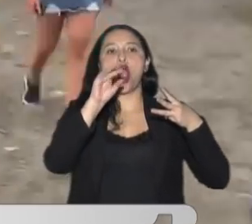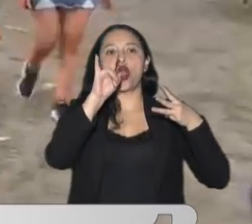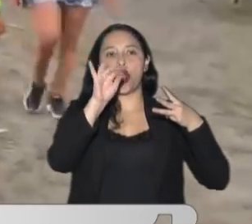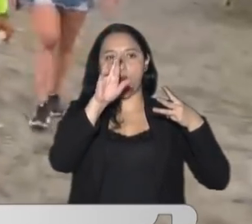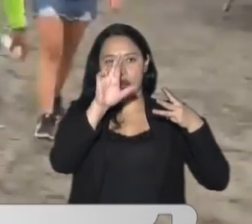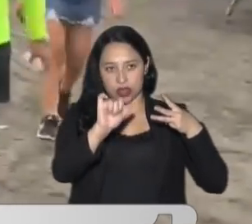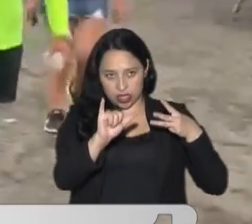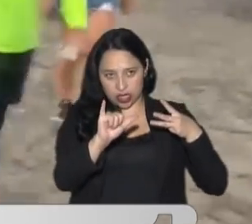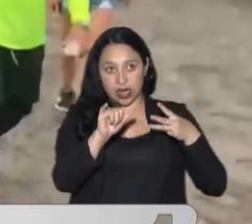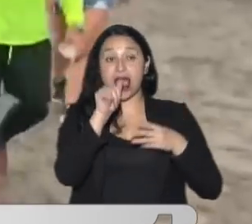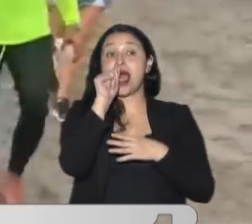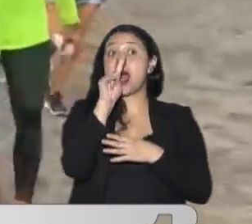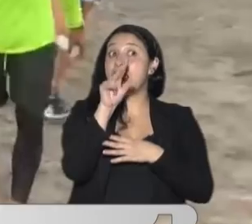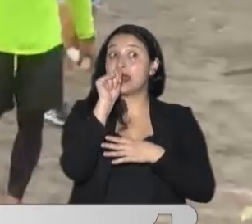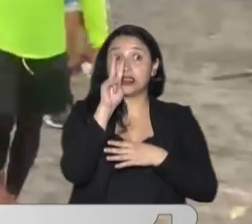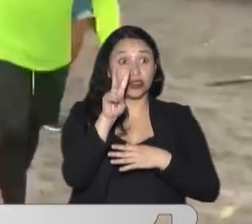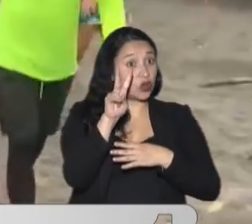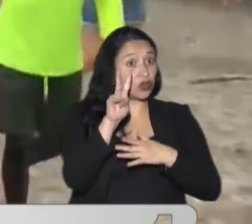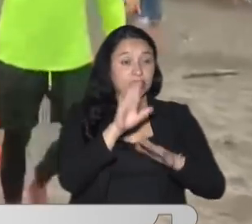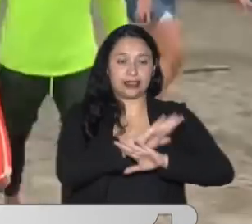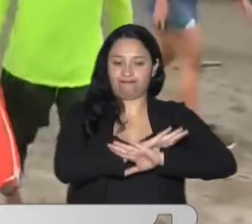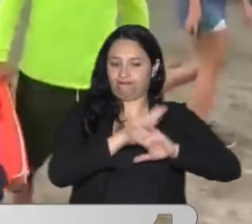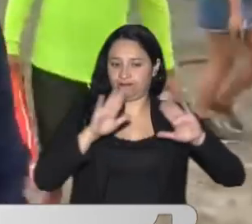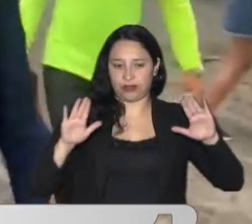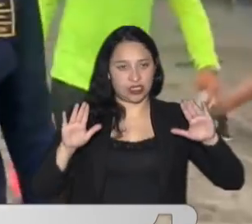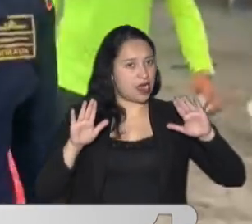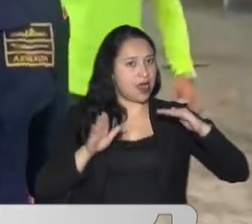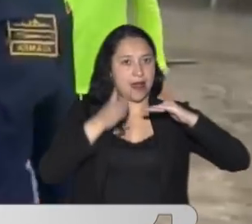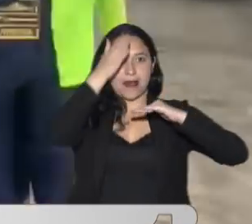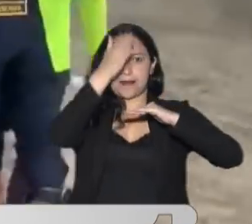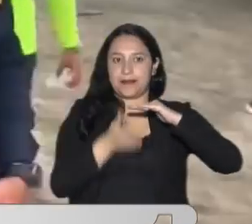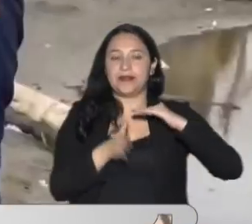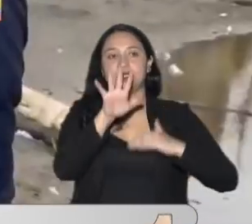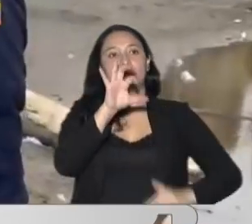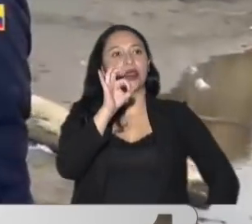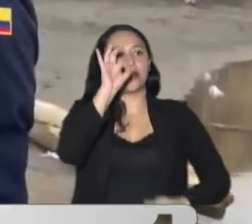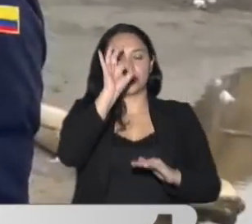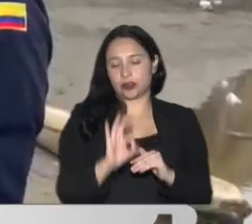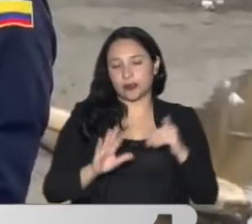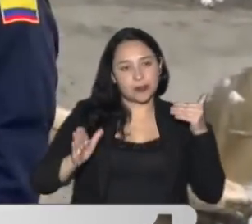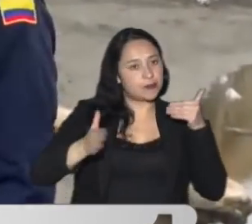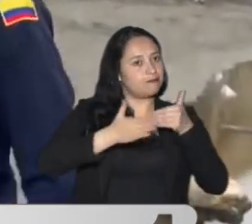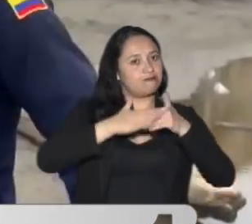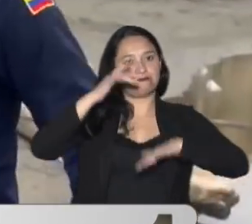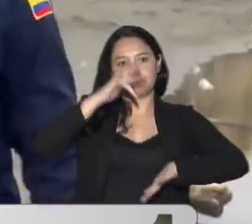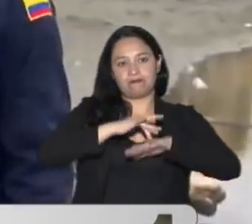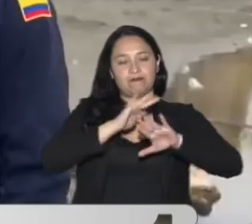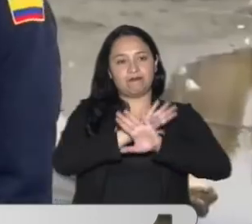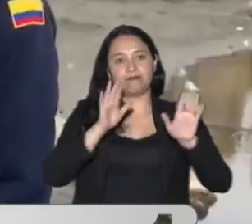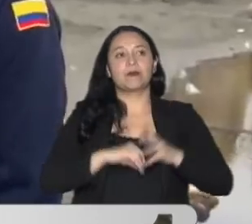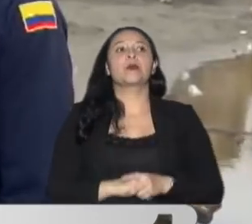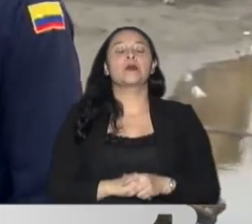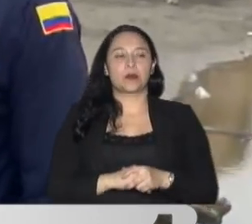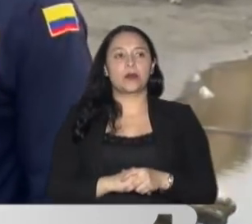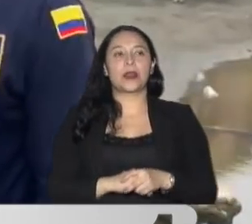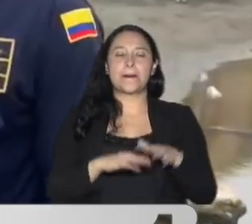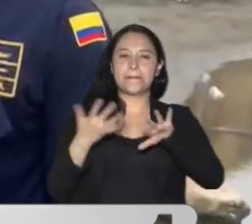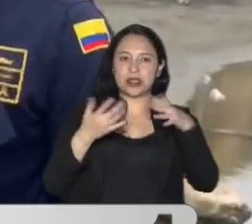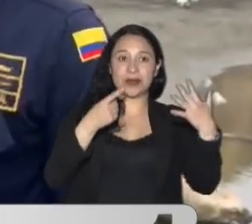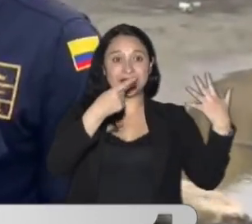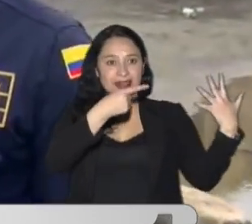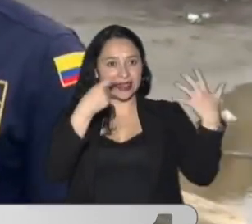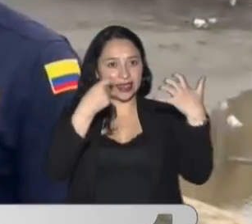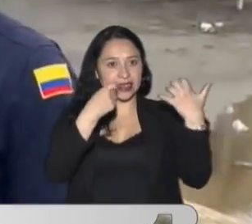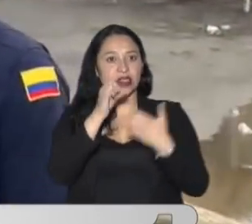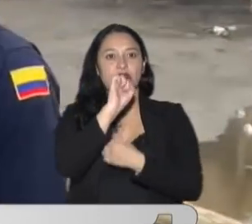había cumplido con el aforo. Igualmente se ha reportado que más de 600 vehículos